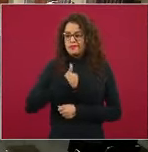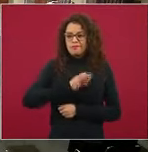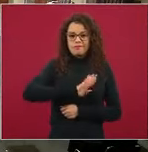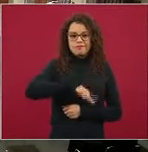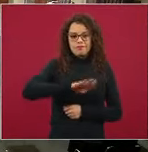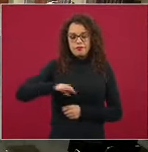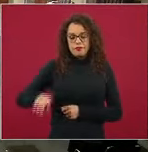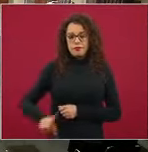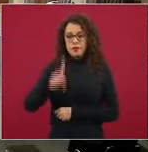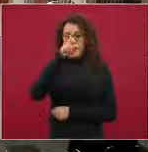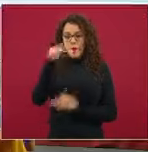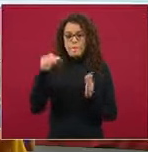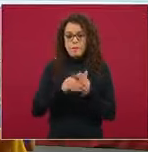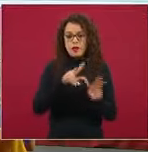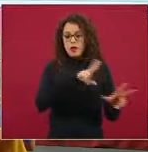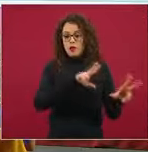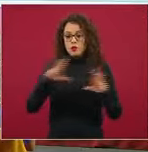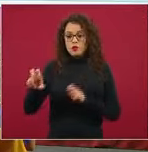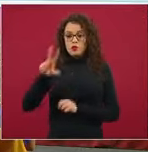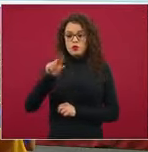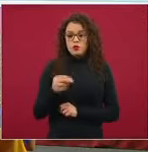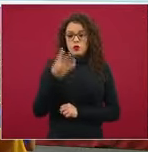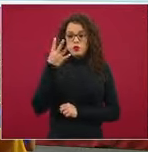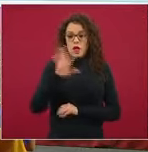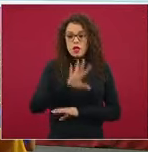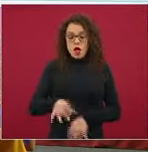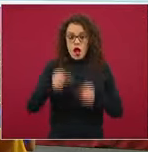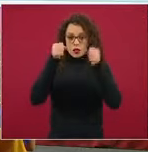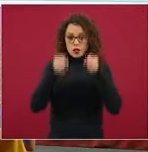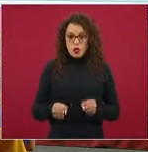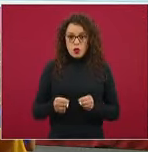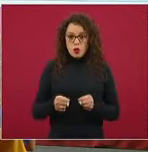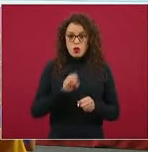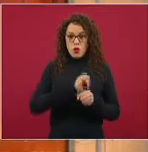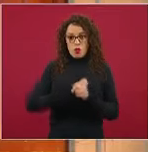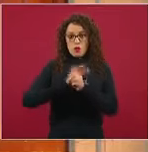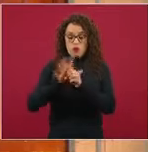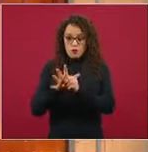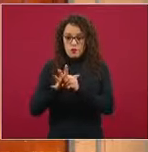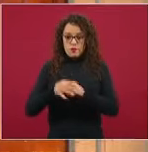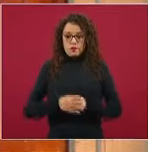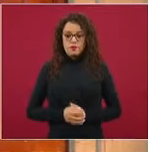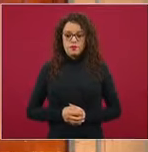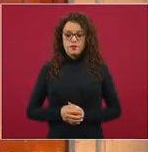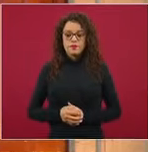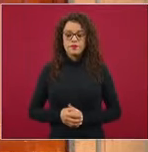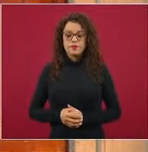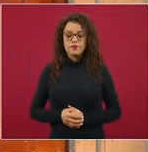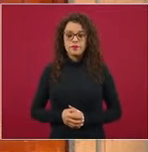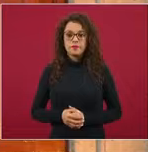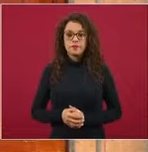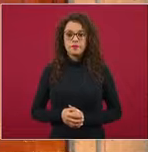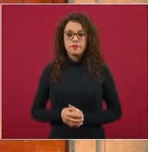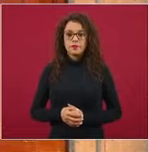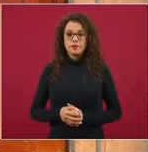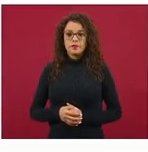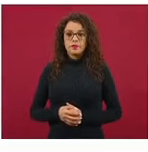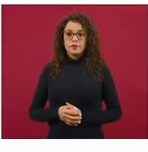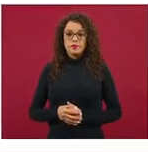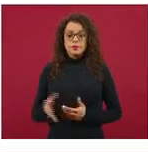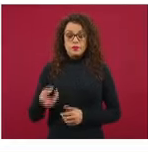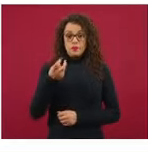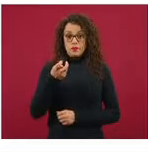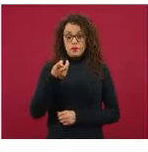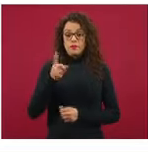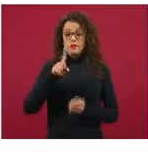Son 1.884 las que se confirmaron a COVID. Esto es una letalidad en función de lo que